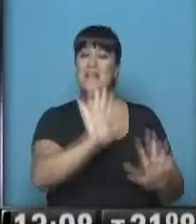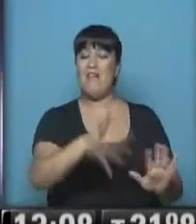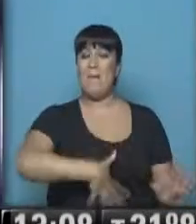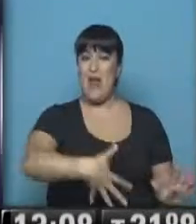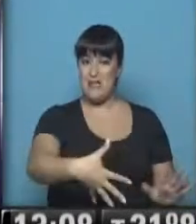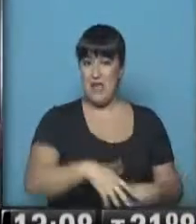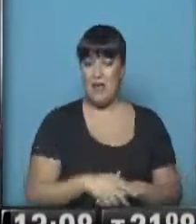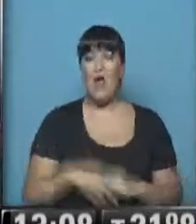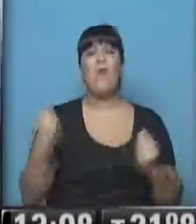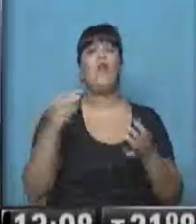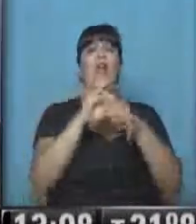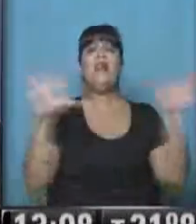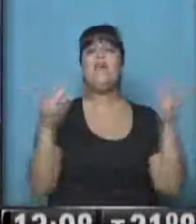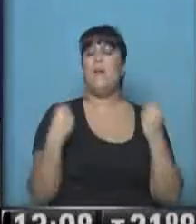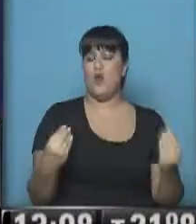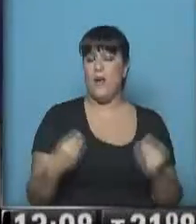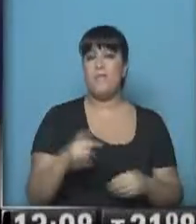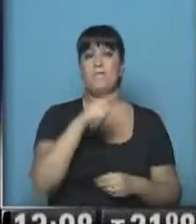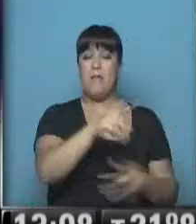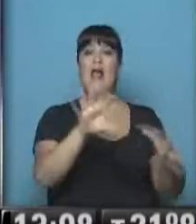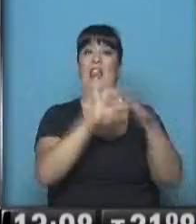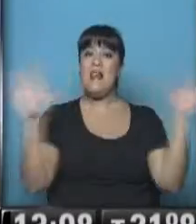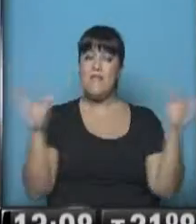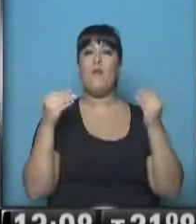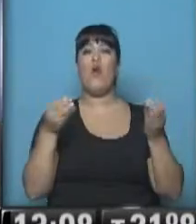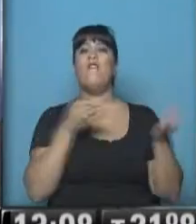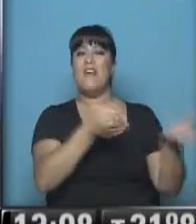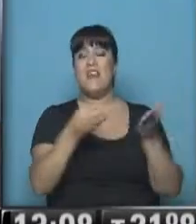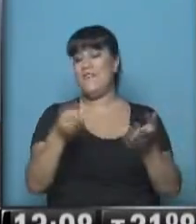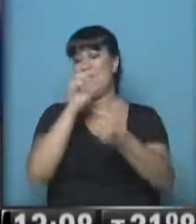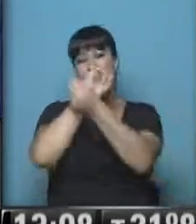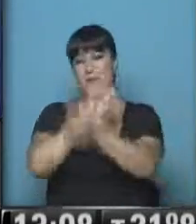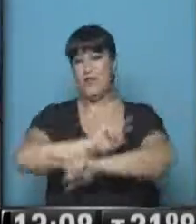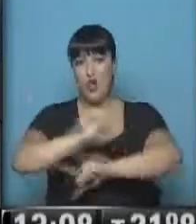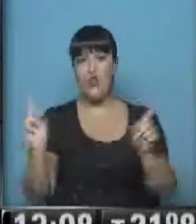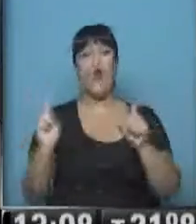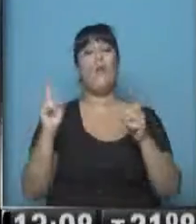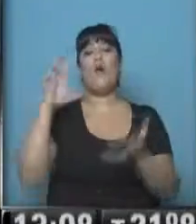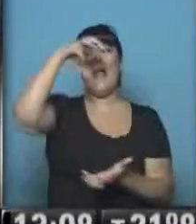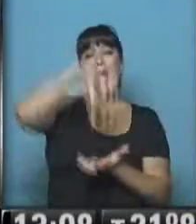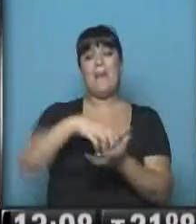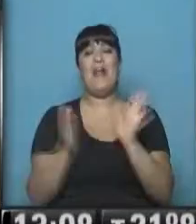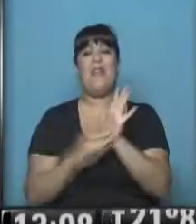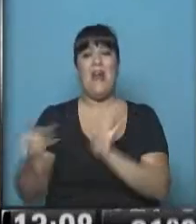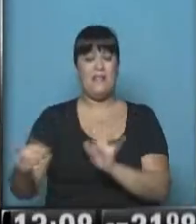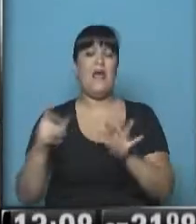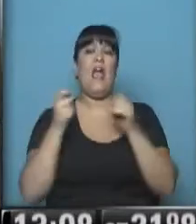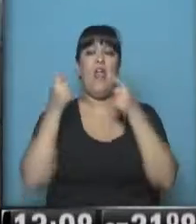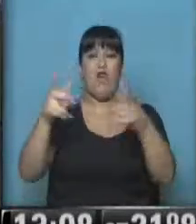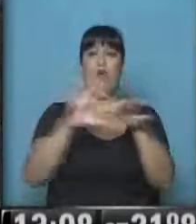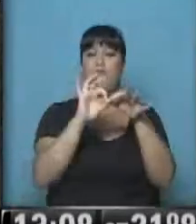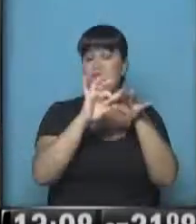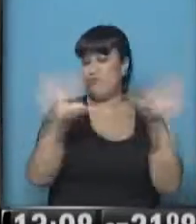qué estaba libre Barrios? Estaba libre porque había sido beneficiado con una excarcelación por la Cámara de Garantías luego de que fuera